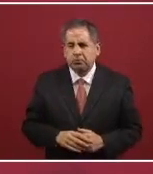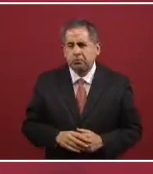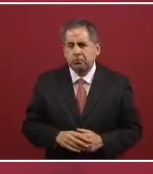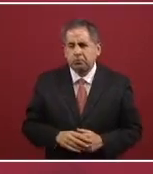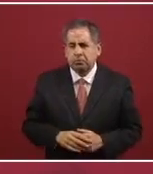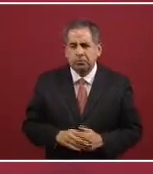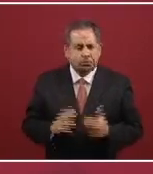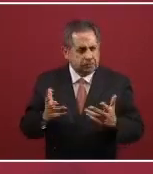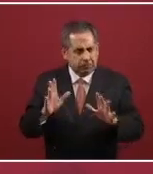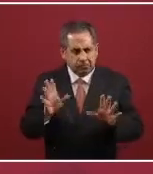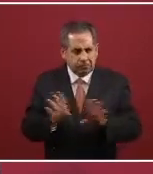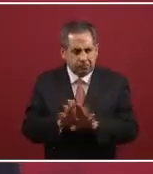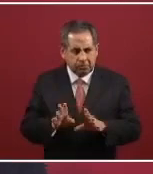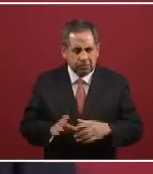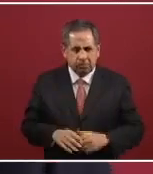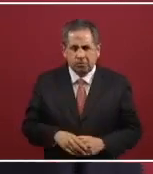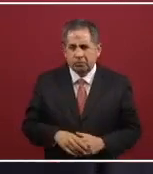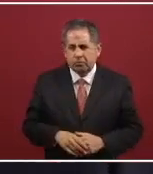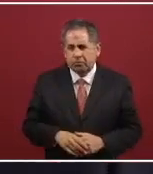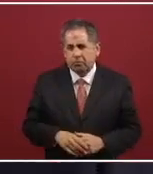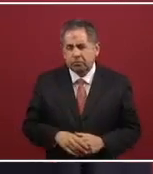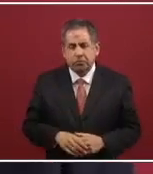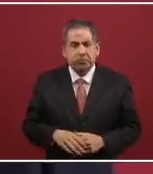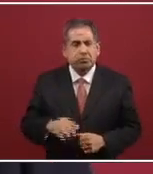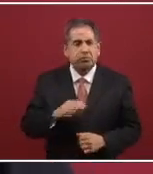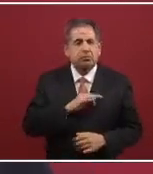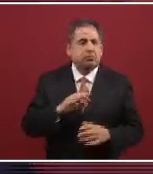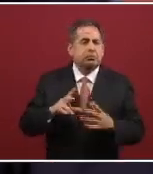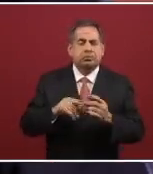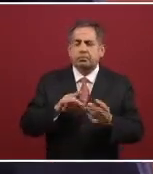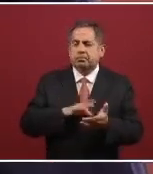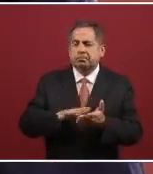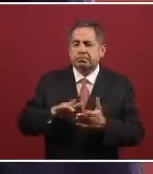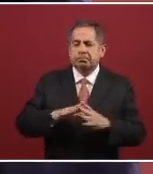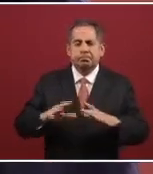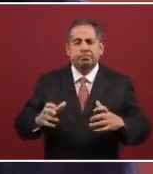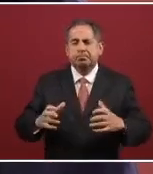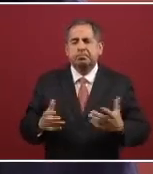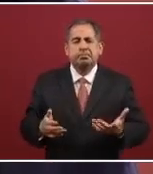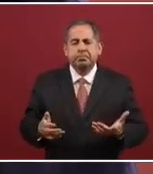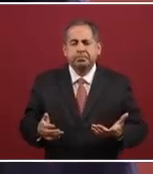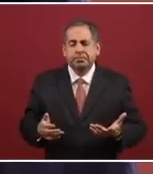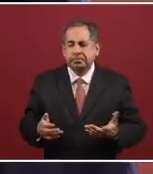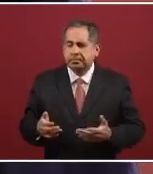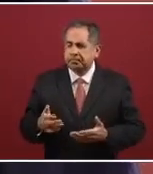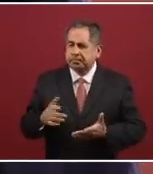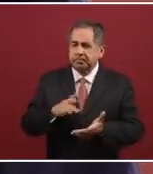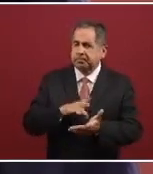En general, debemos de apoyar a